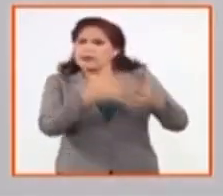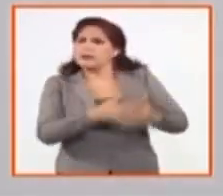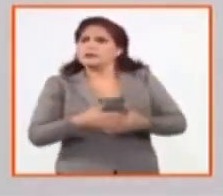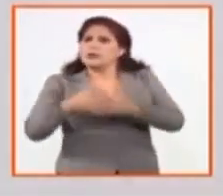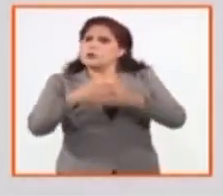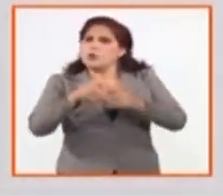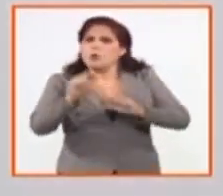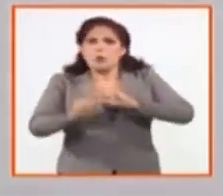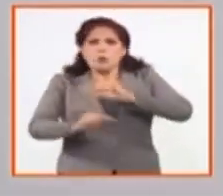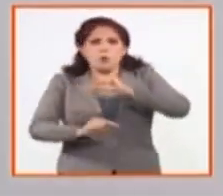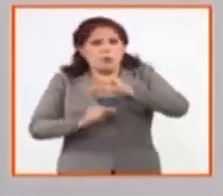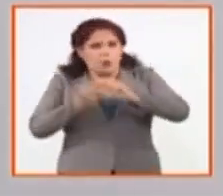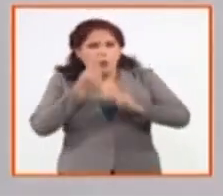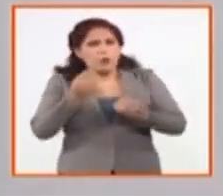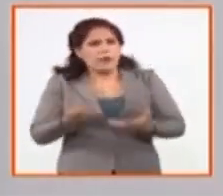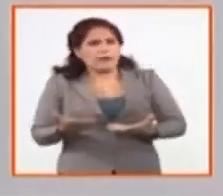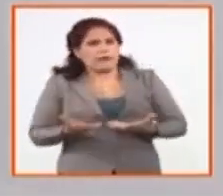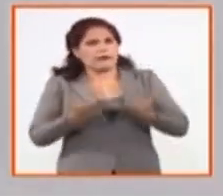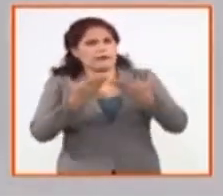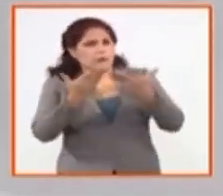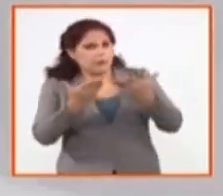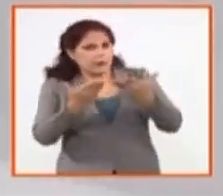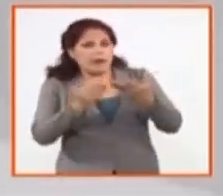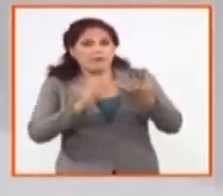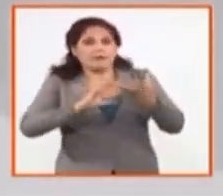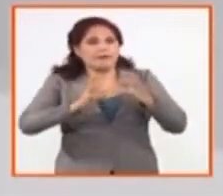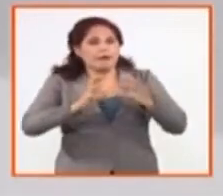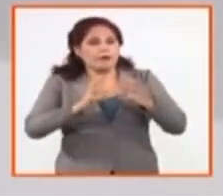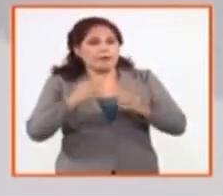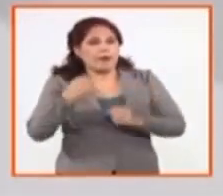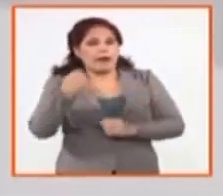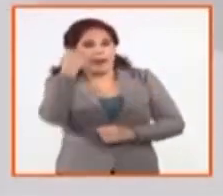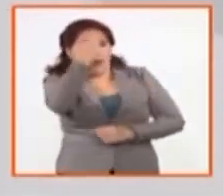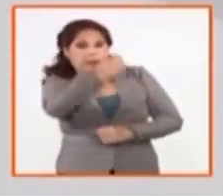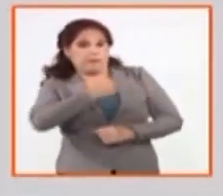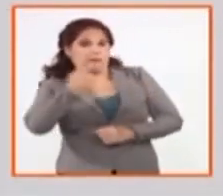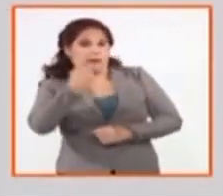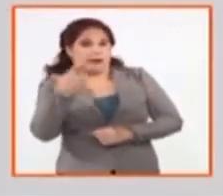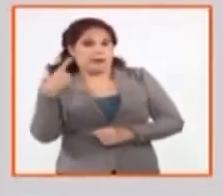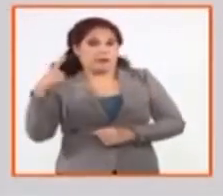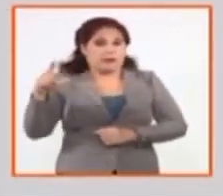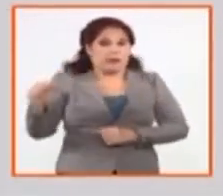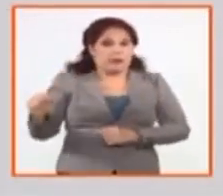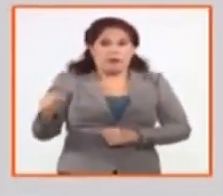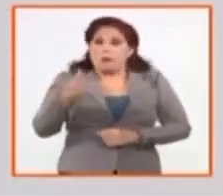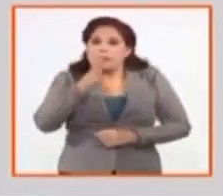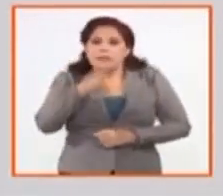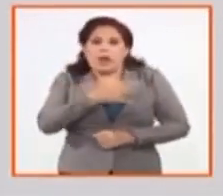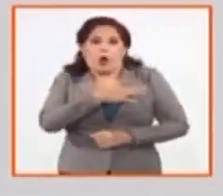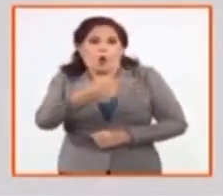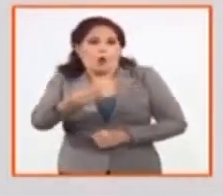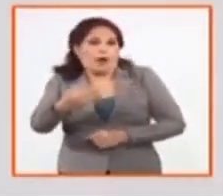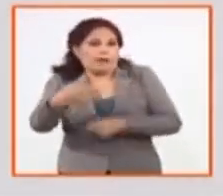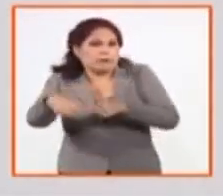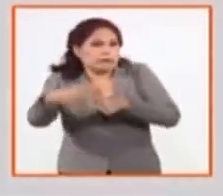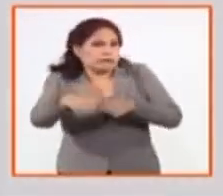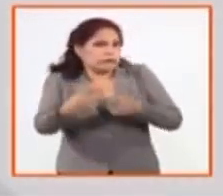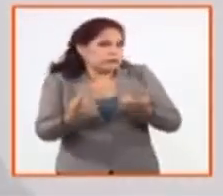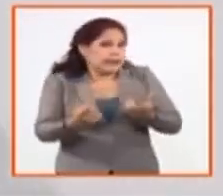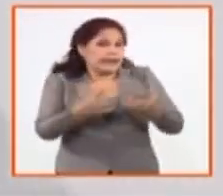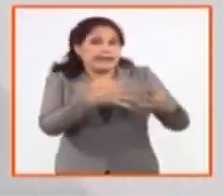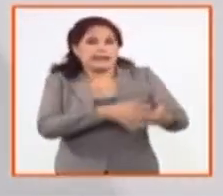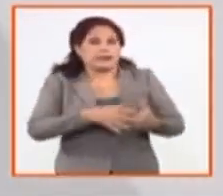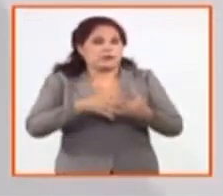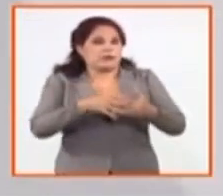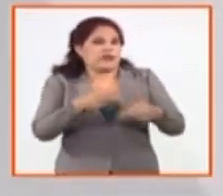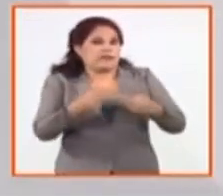recuperar la imagen que ha dejado después que se ha ido? Que tú ves todos los medios de comunicación, sobre